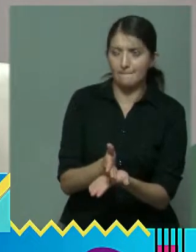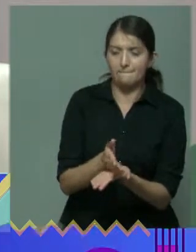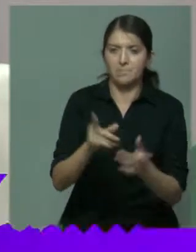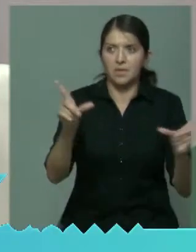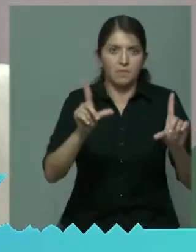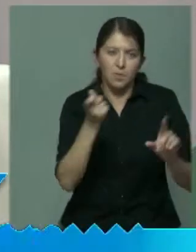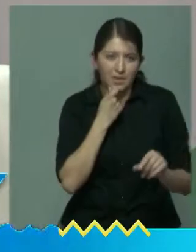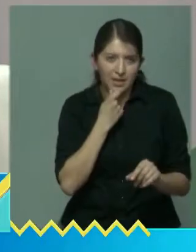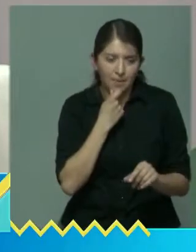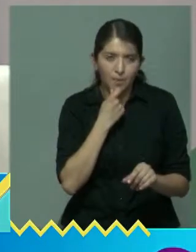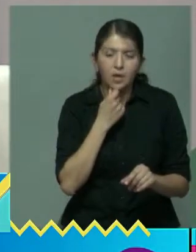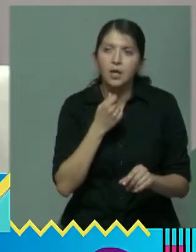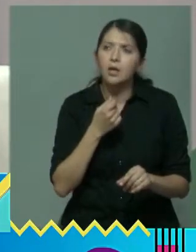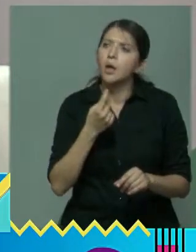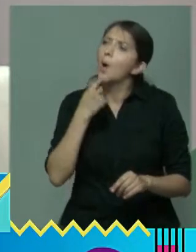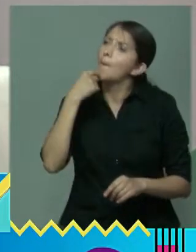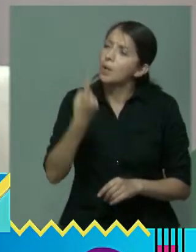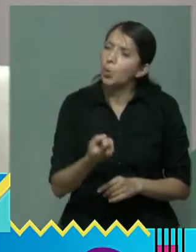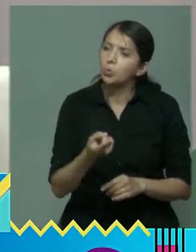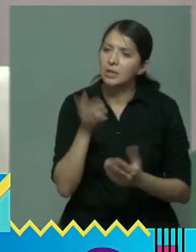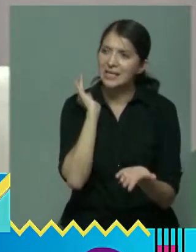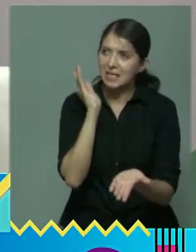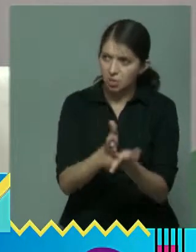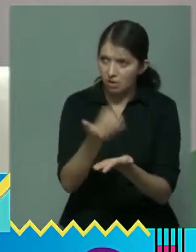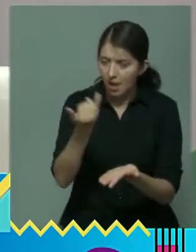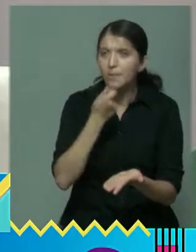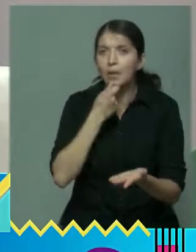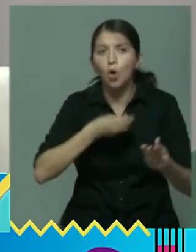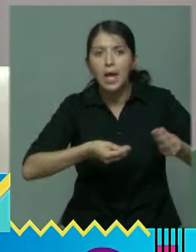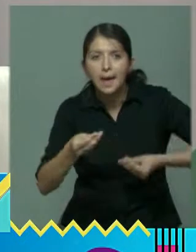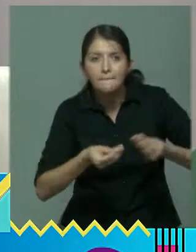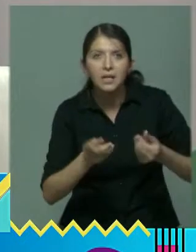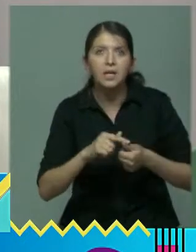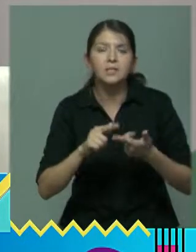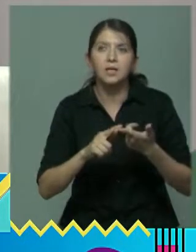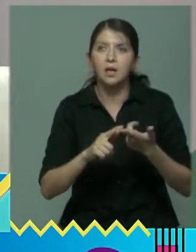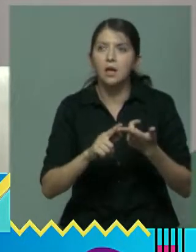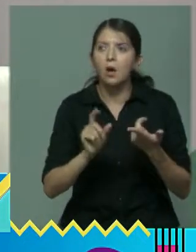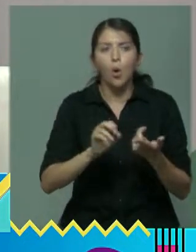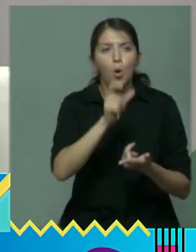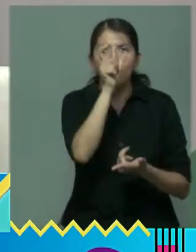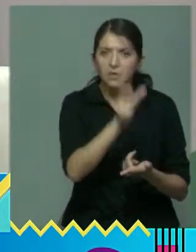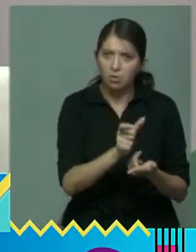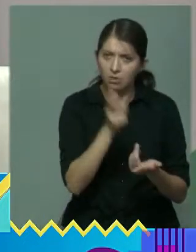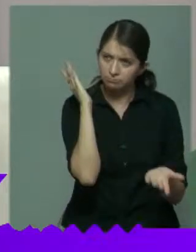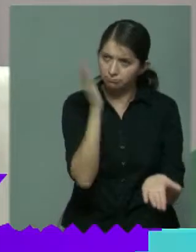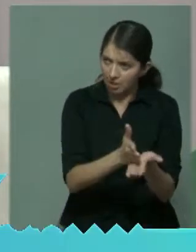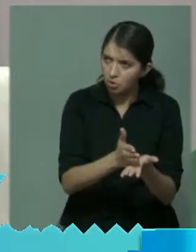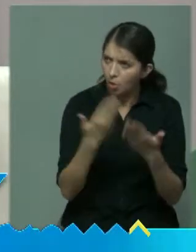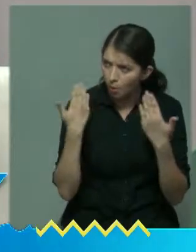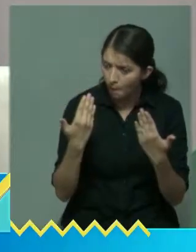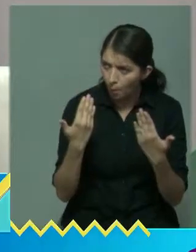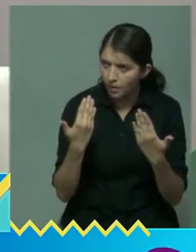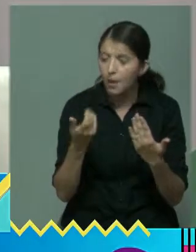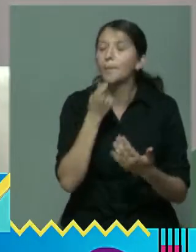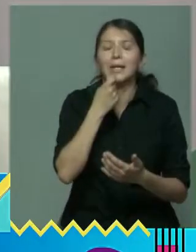tiene la capacidad de sancionar, ya sea una empresa, un medio, a una persona. ¿Tiene esa capacidad o cómo? No,